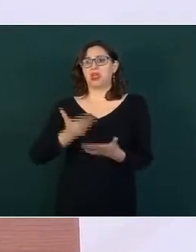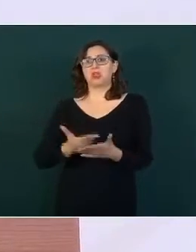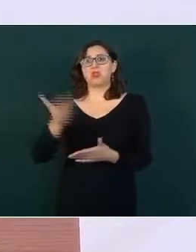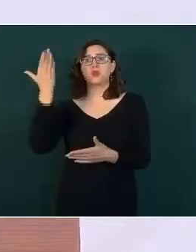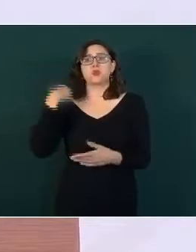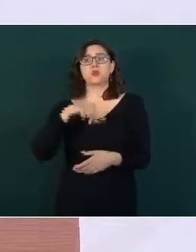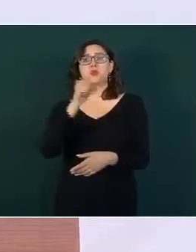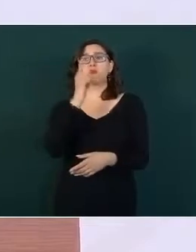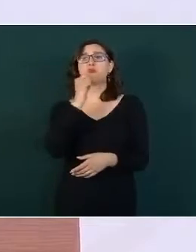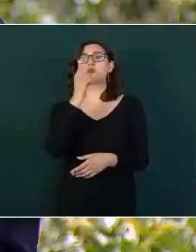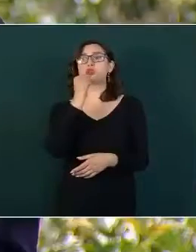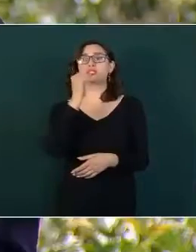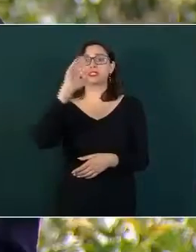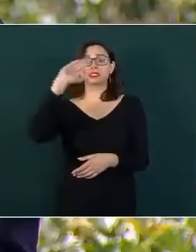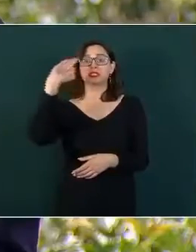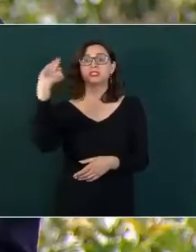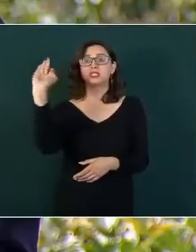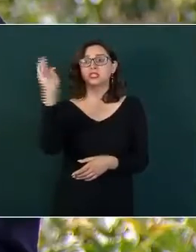Policía Federal,